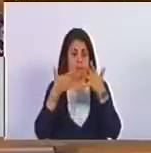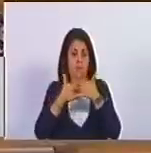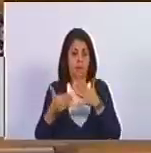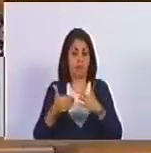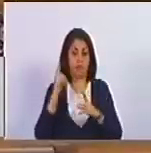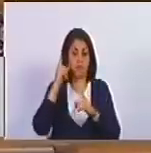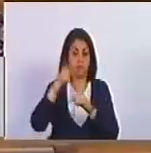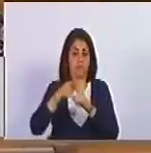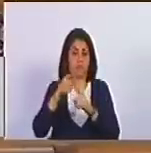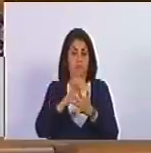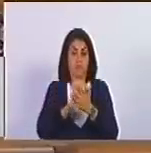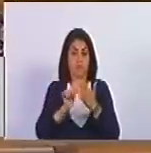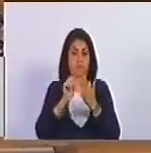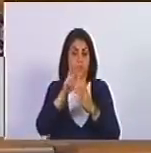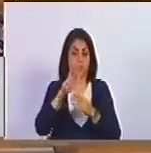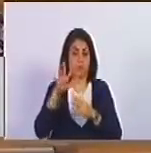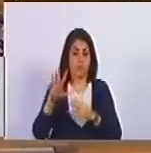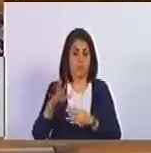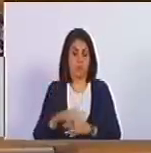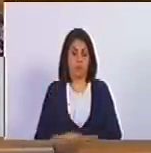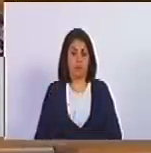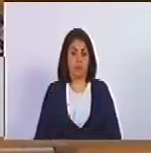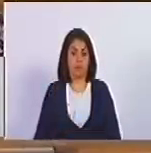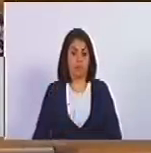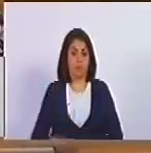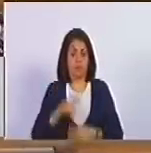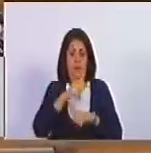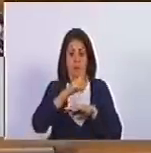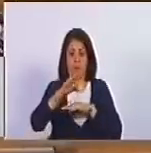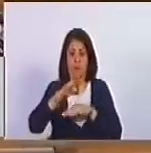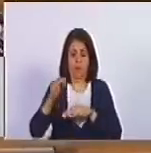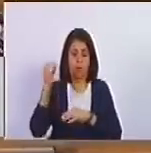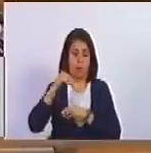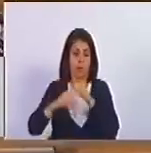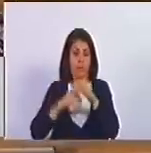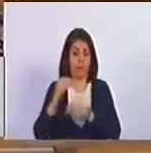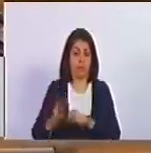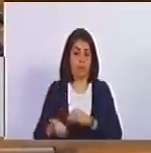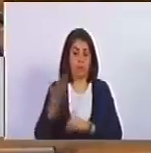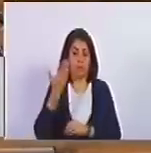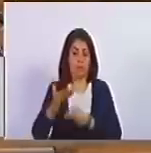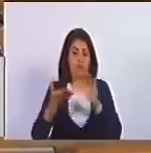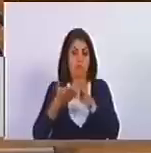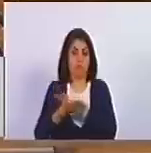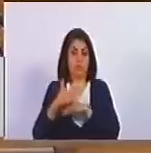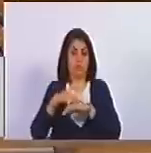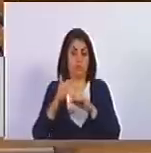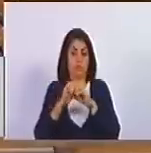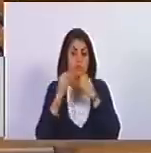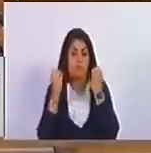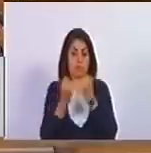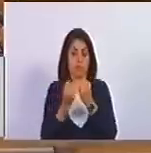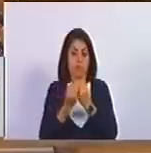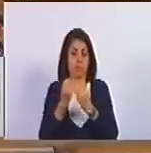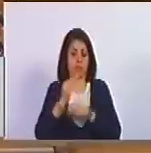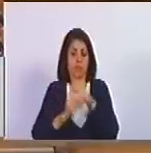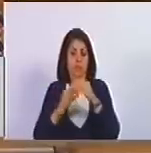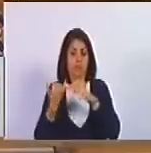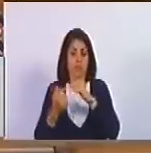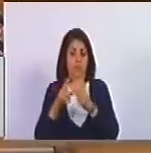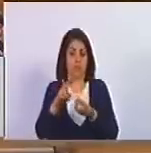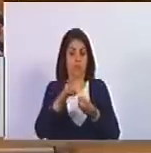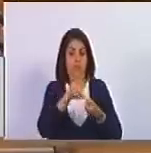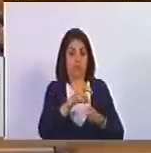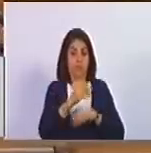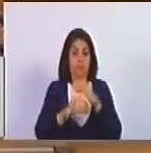siguientes términos. Artículo 35. Los municipios considerarán incorporar en sus respectivas ordenanzas rebajas al impuesto